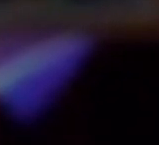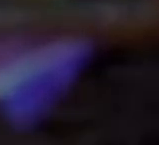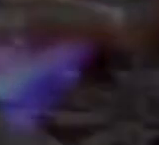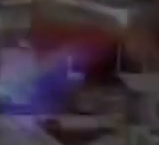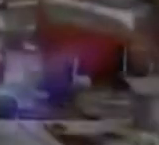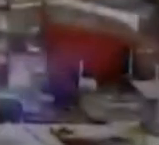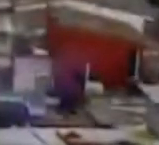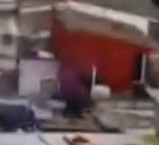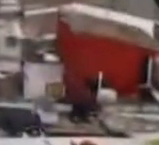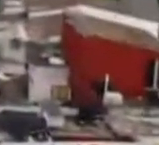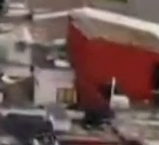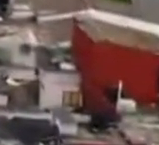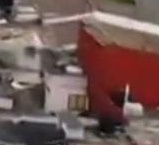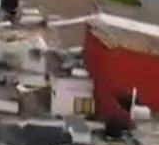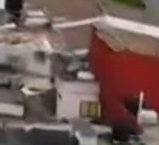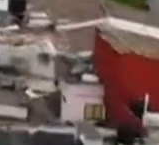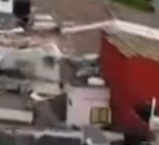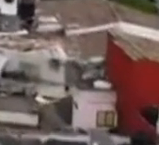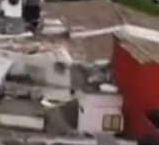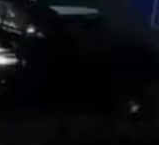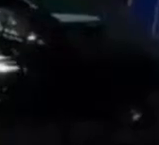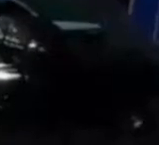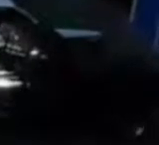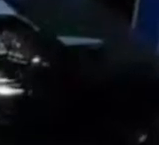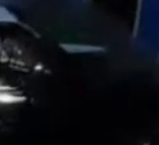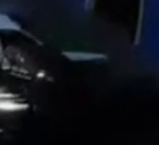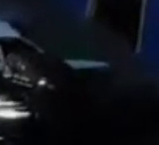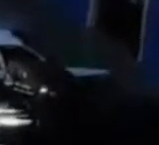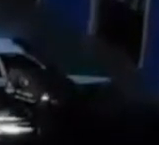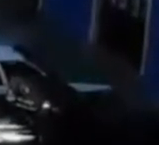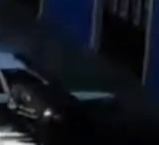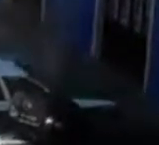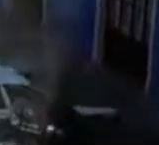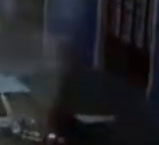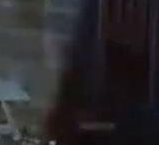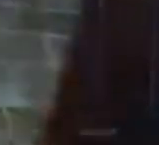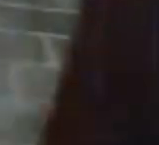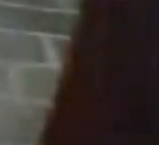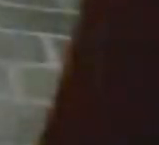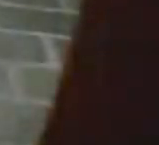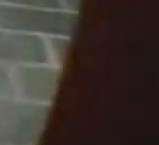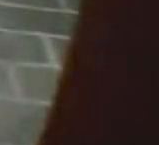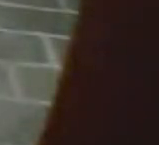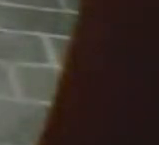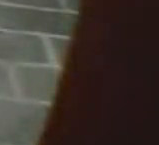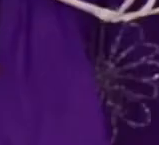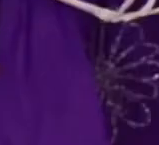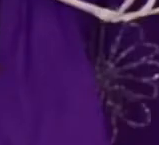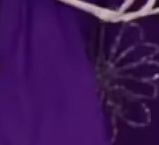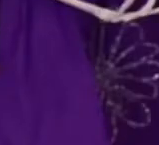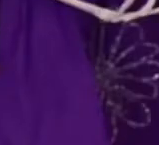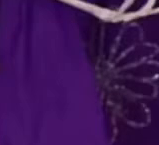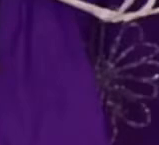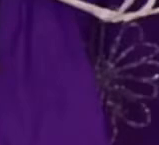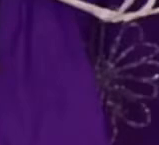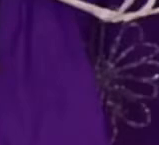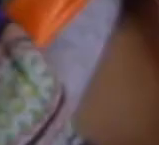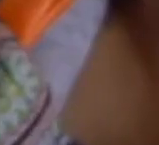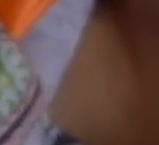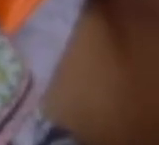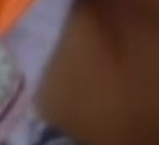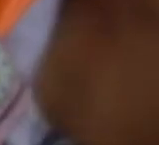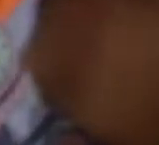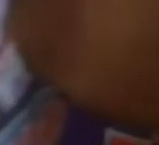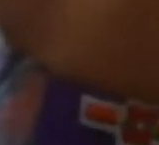de Muertos. Y en Naolinco, Veracruz, las famosas calaveras adornan las calles y casas con sus coloridos trajes y